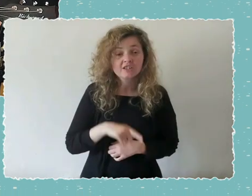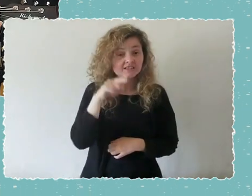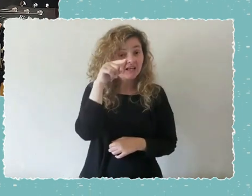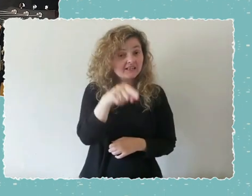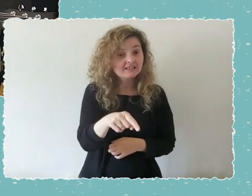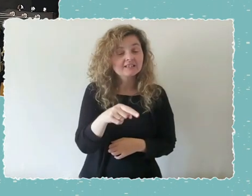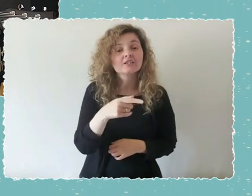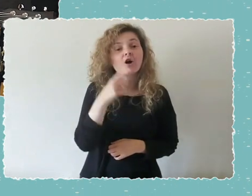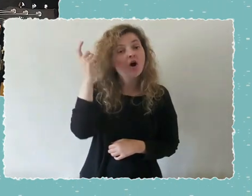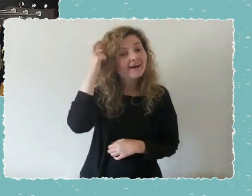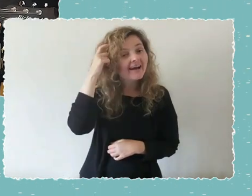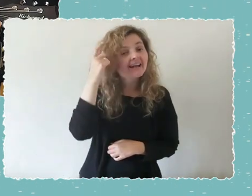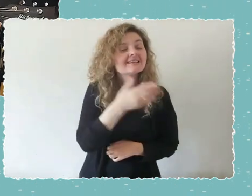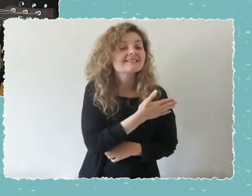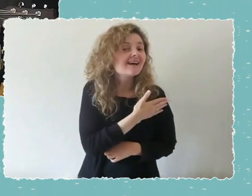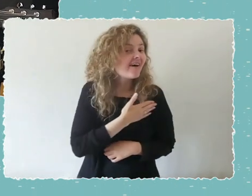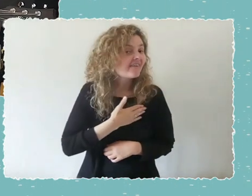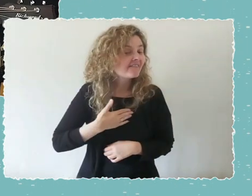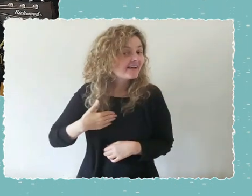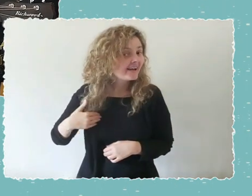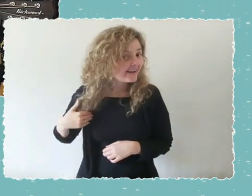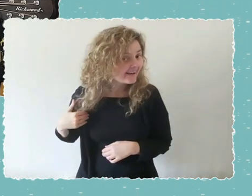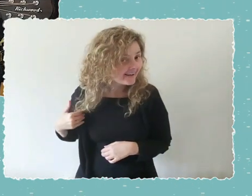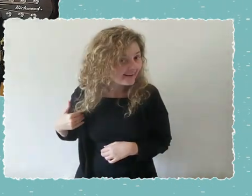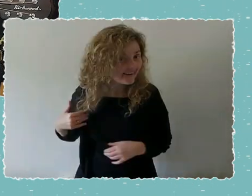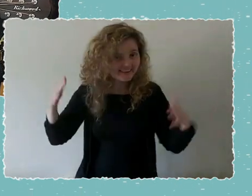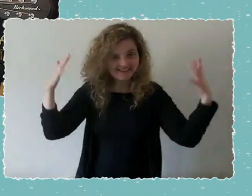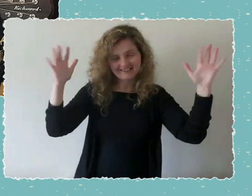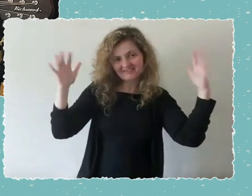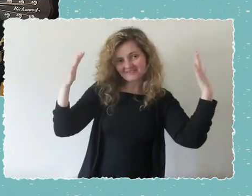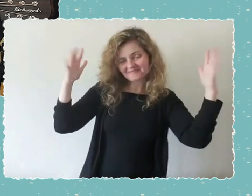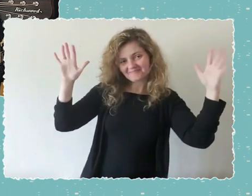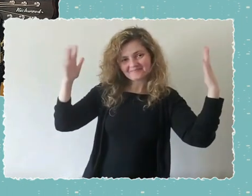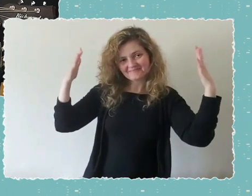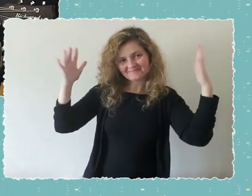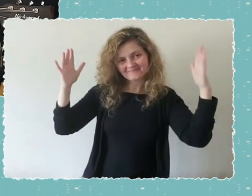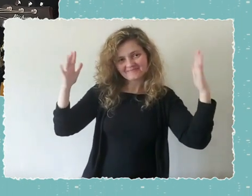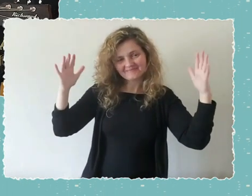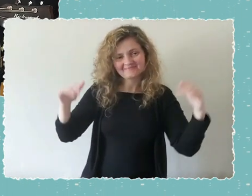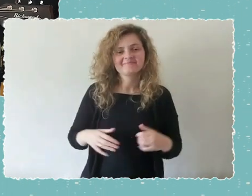digo, se ti o queres saber.